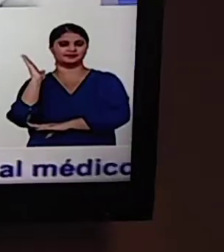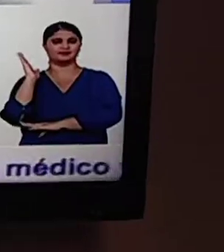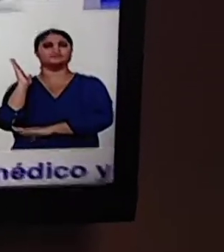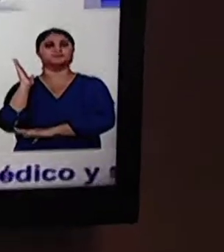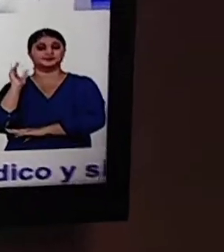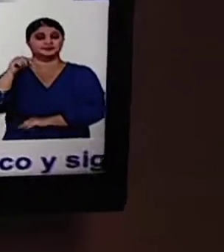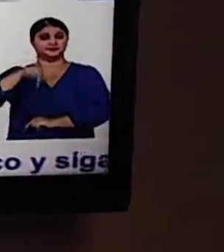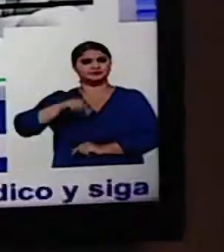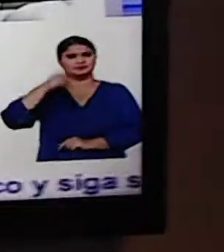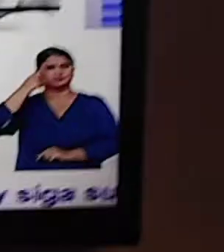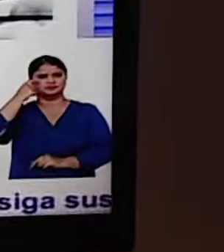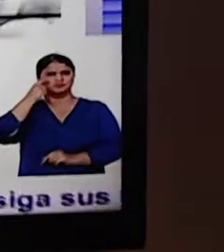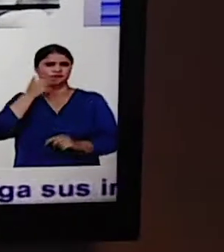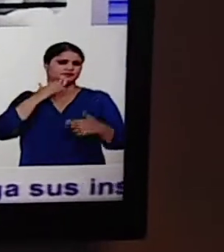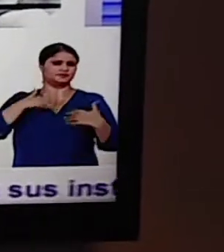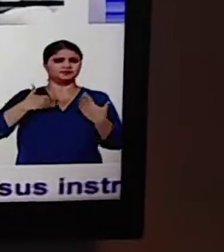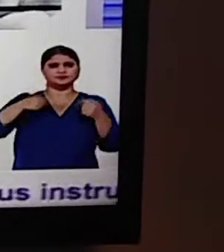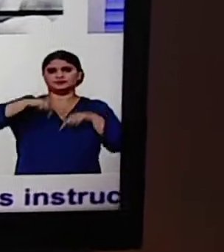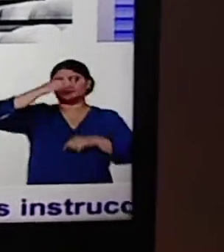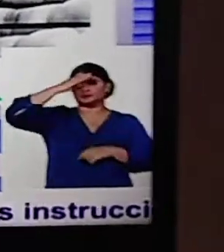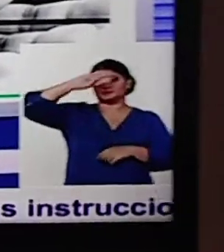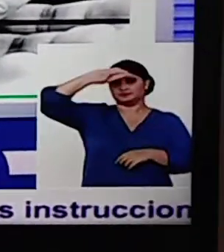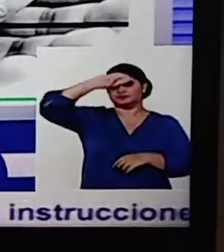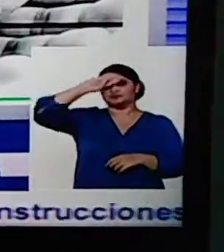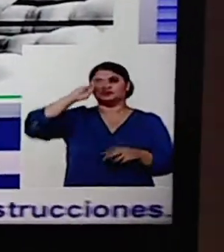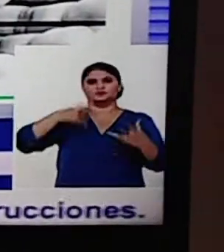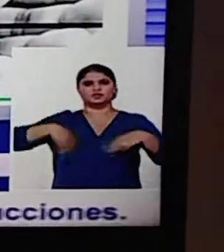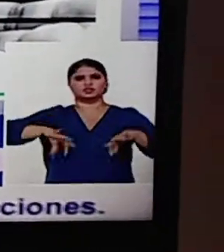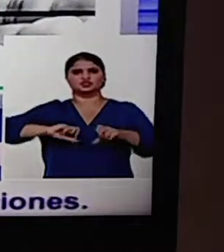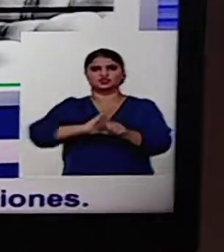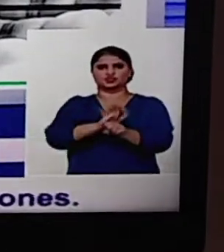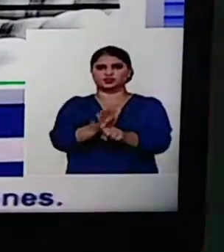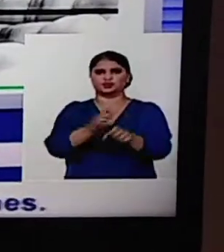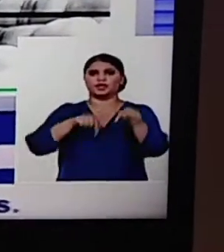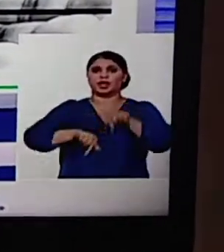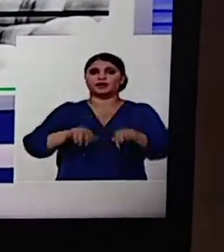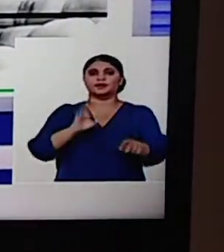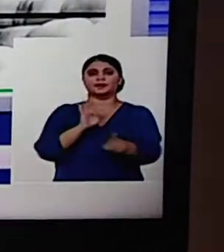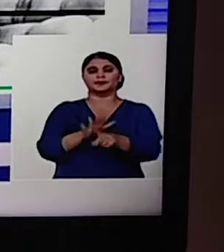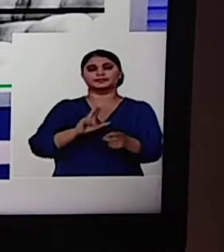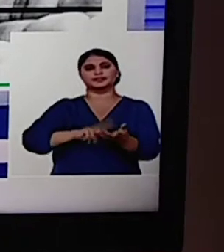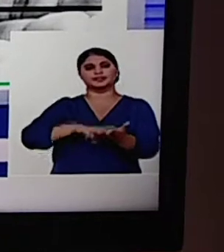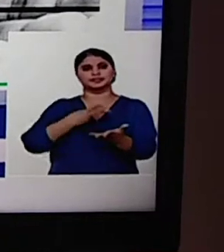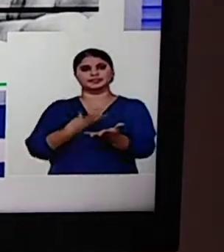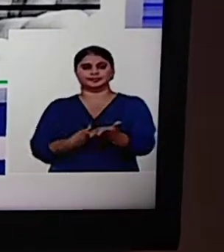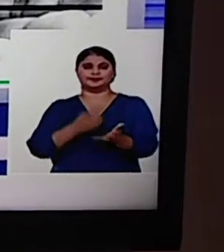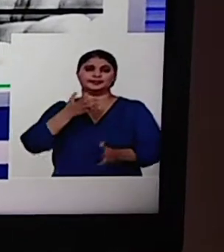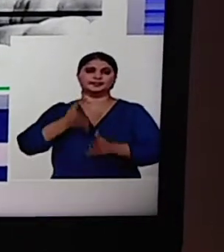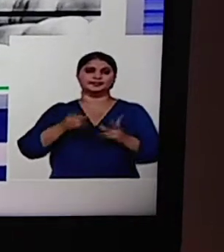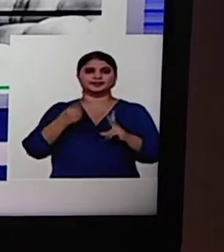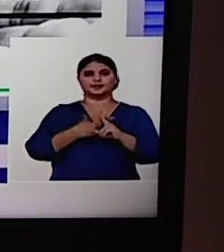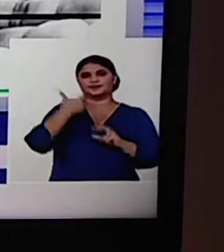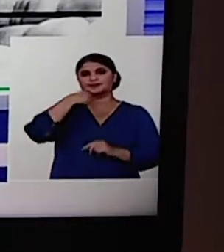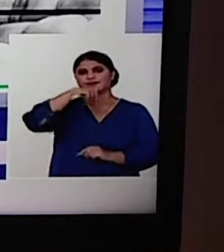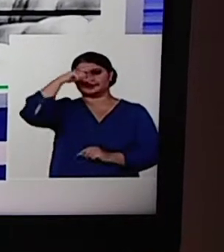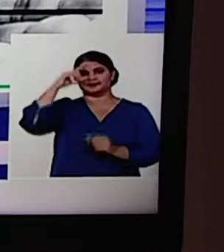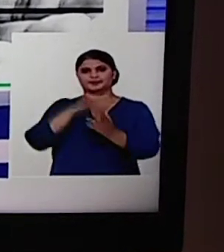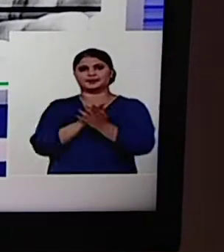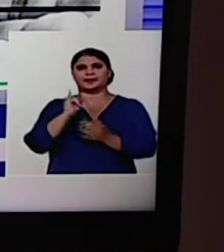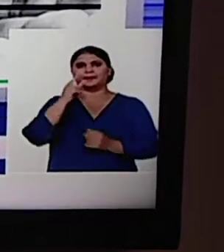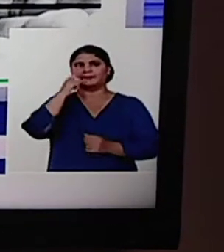situación epidemiológica en el país. Nos acompañará en el primer momento de esta conferencia la intérprete de lengua de señas, Yasmina Rami, y damos